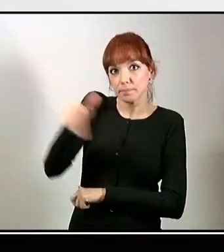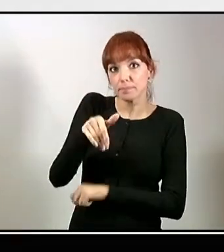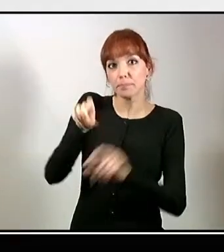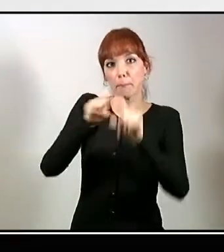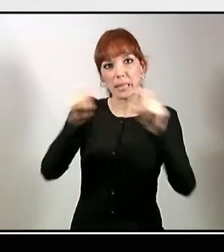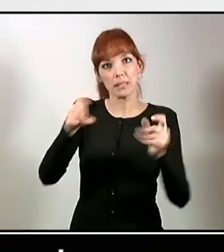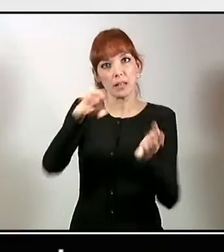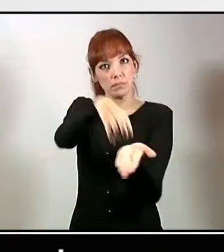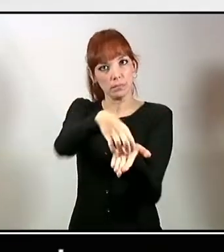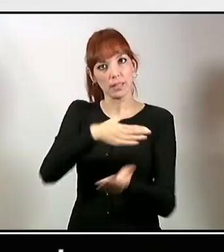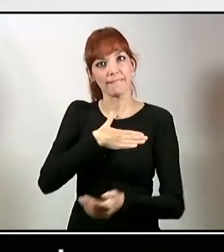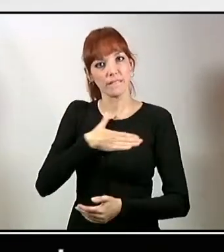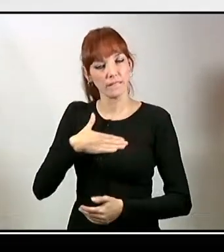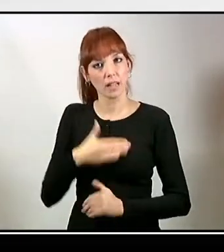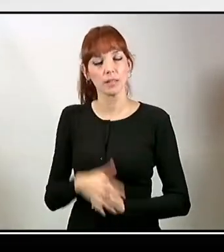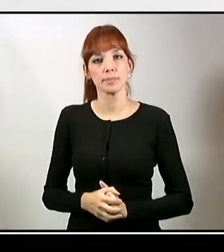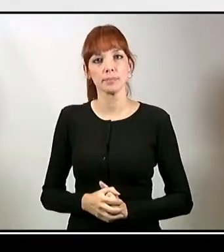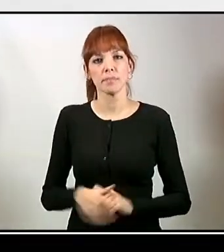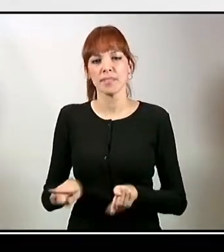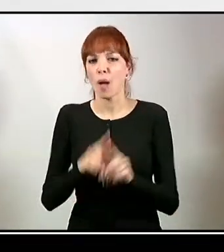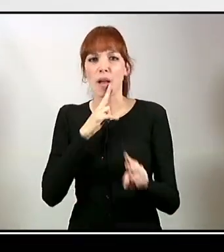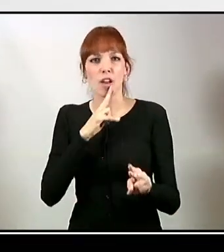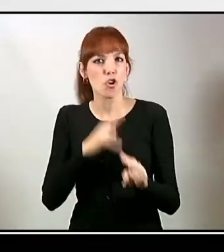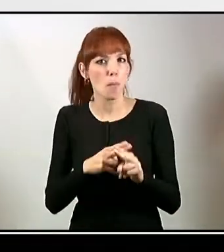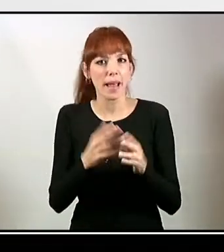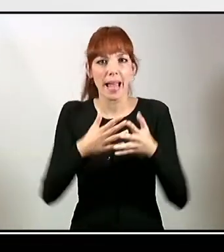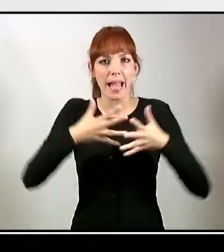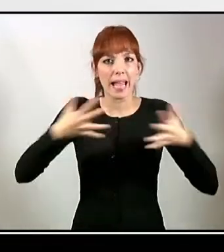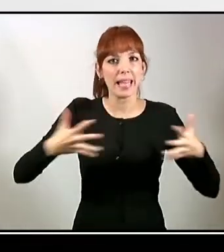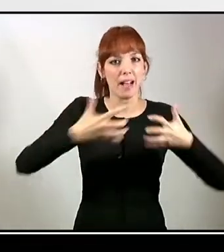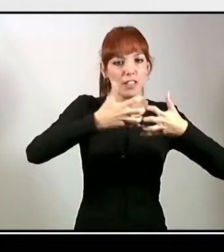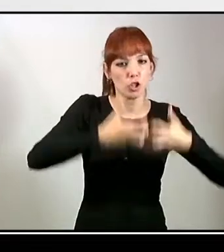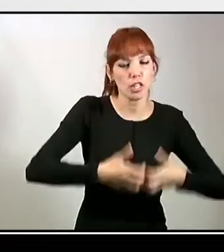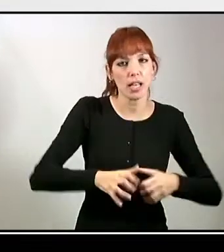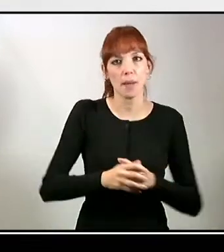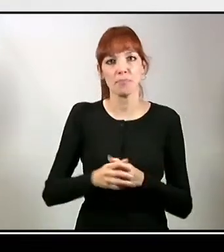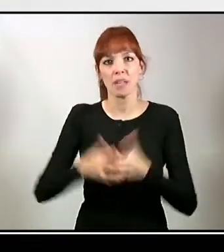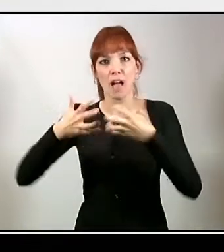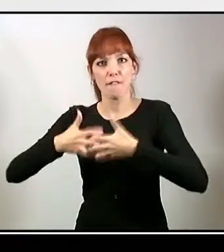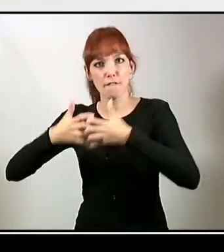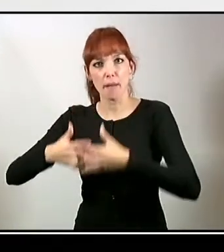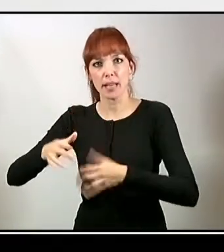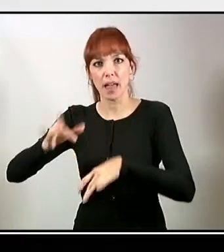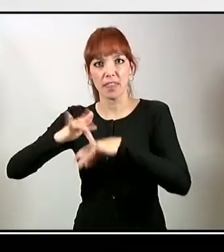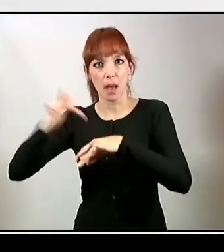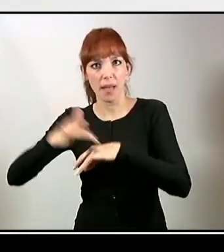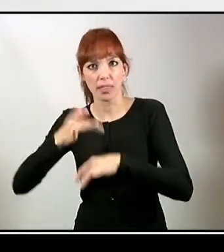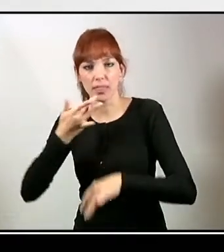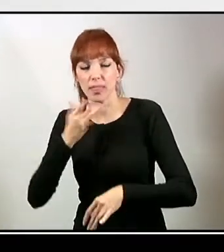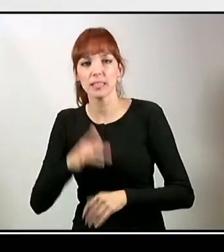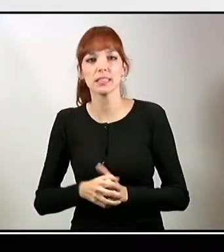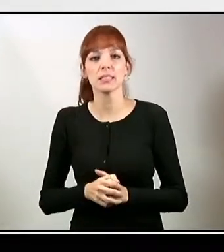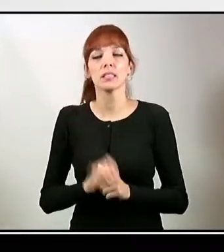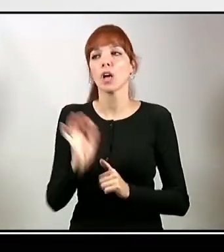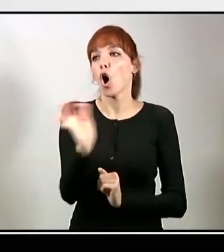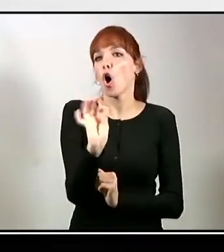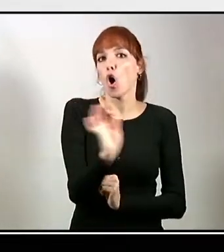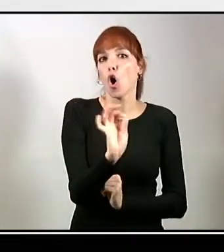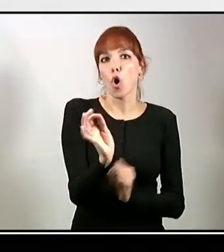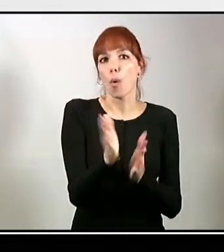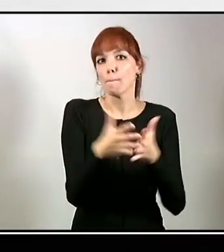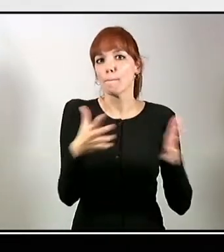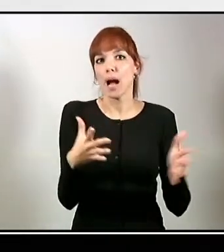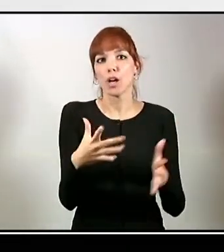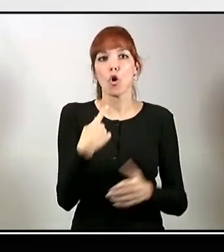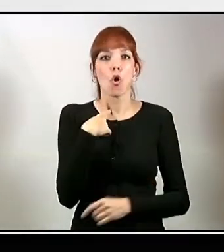Extremadura. Llámese la gigafactoría, llámese la fábrica de diamantes, llámese el macro